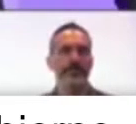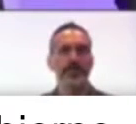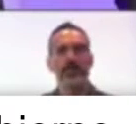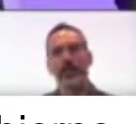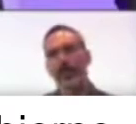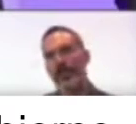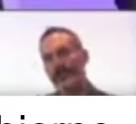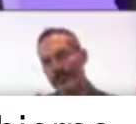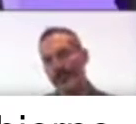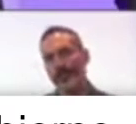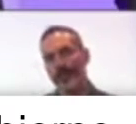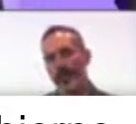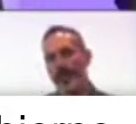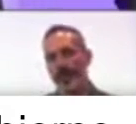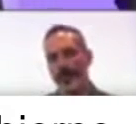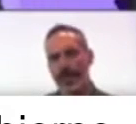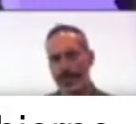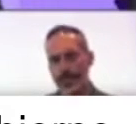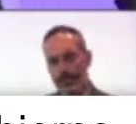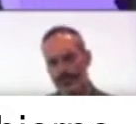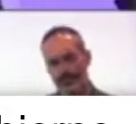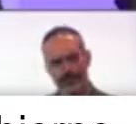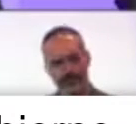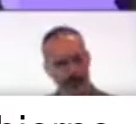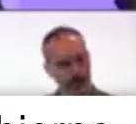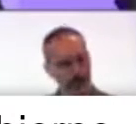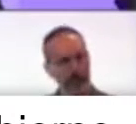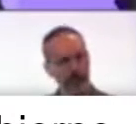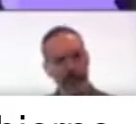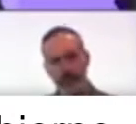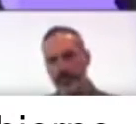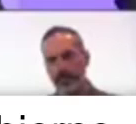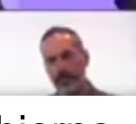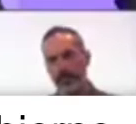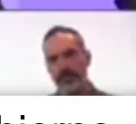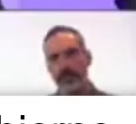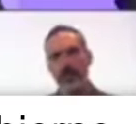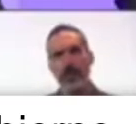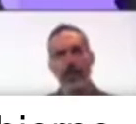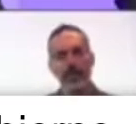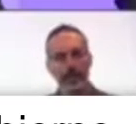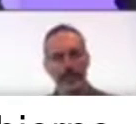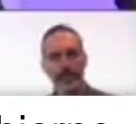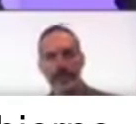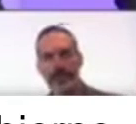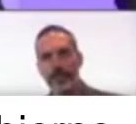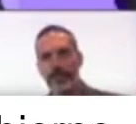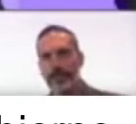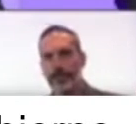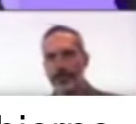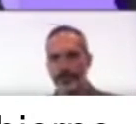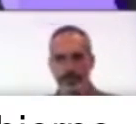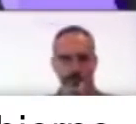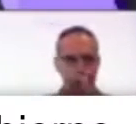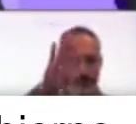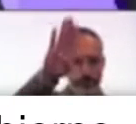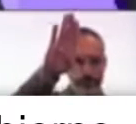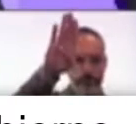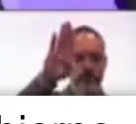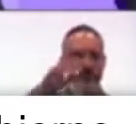tu seguridad es compromiso de todos, tenemos que seguir corrigiendo el rumbo de nuestra ciudad.